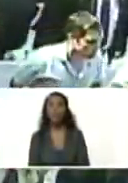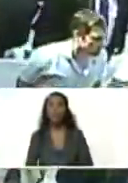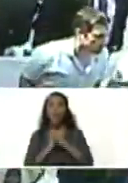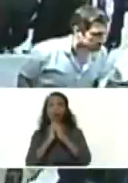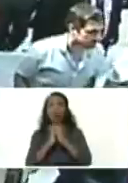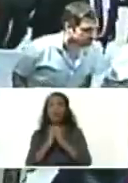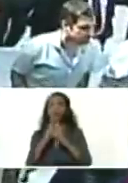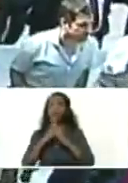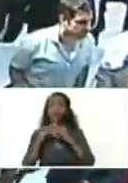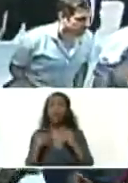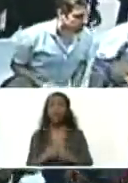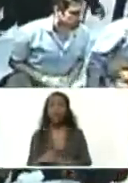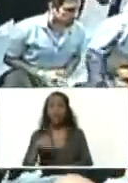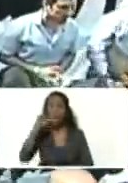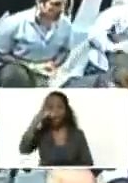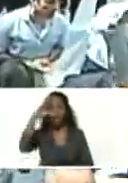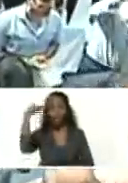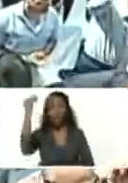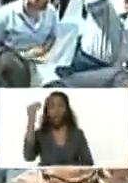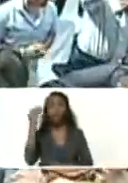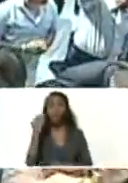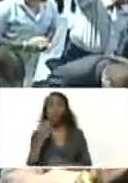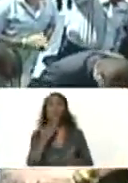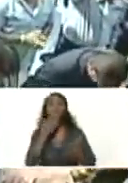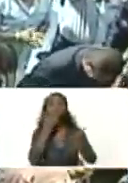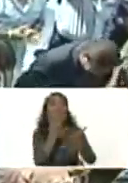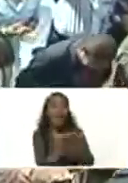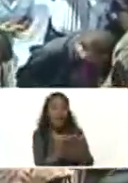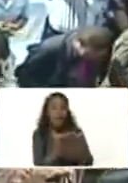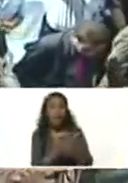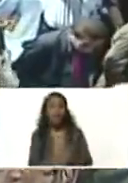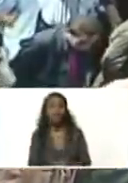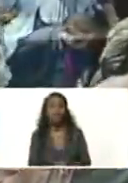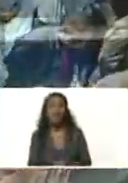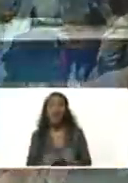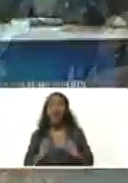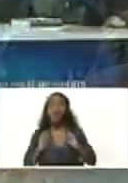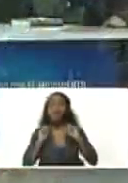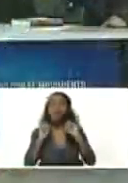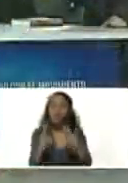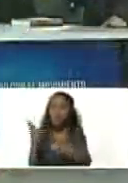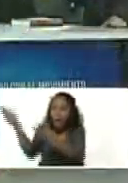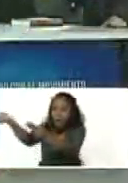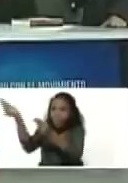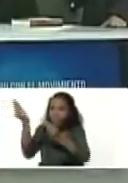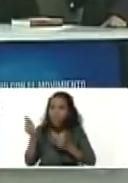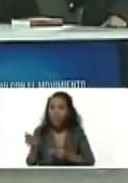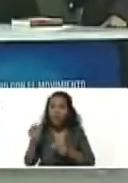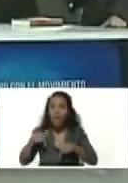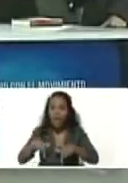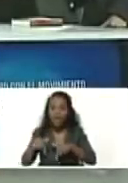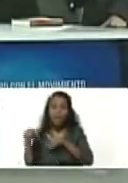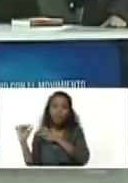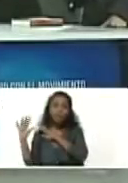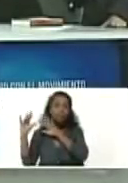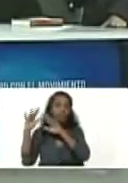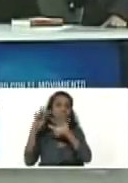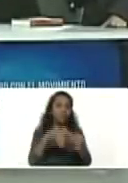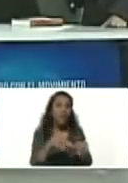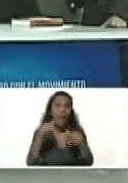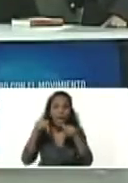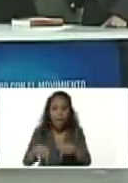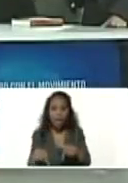oremos. Dios, te damos gracias por la oportunidad que nos has dado de esta reunión, de este